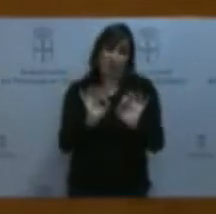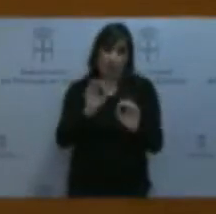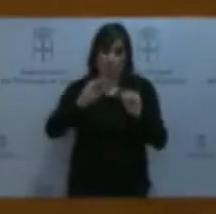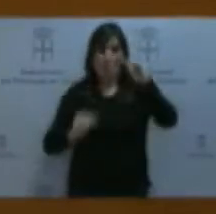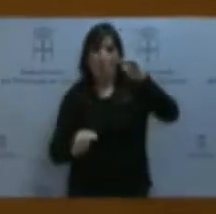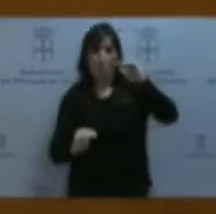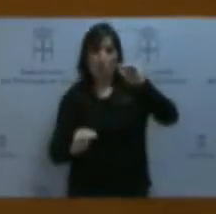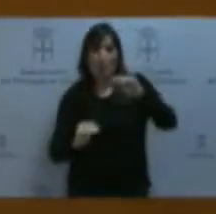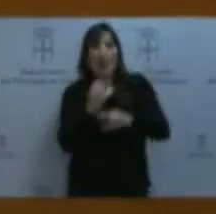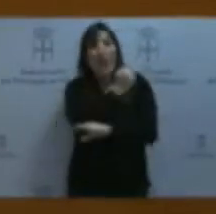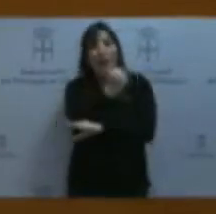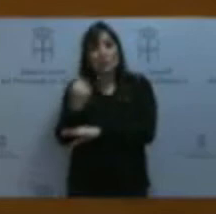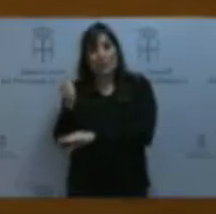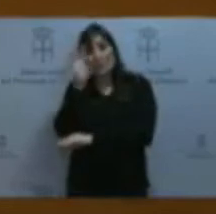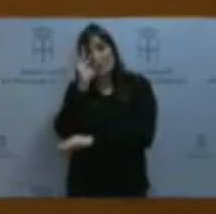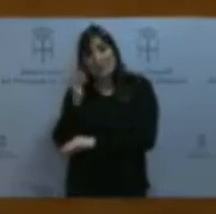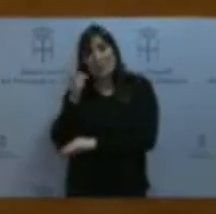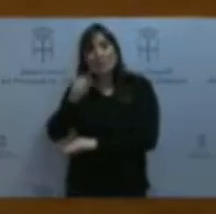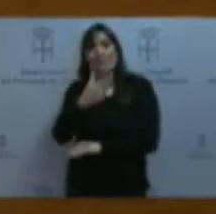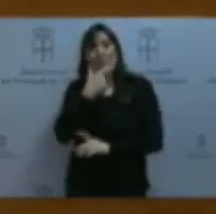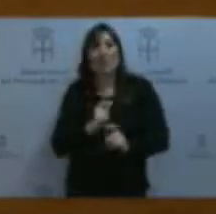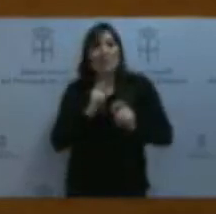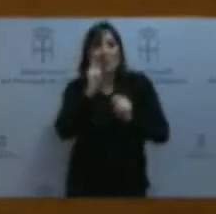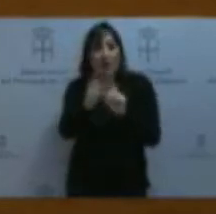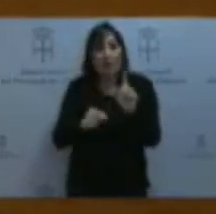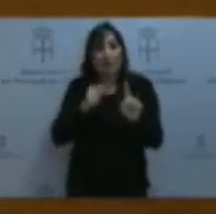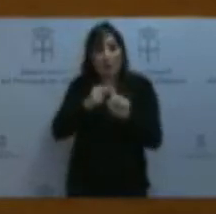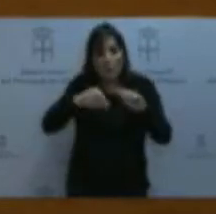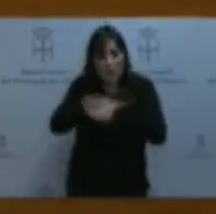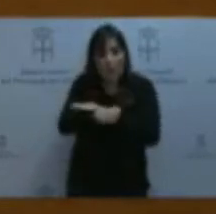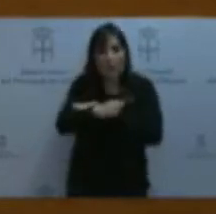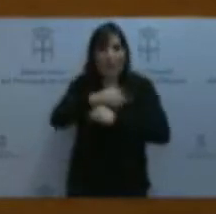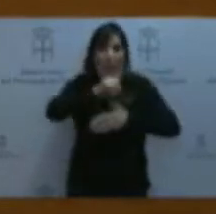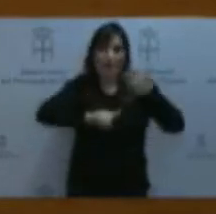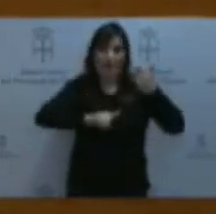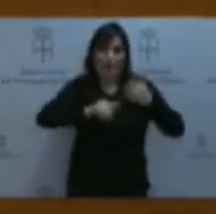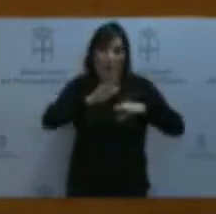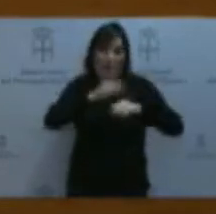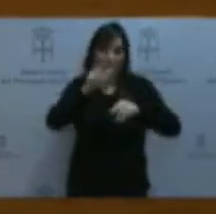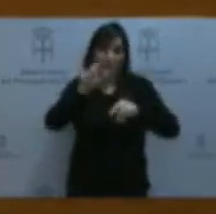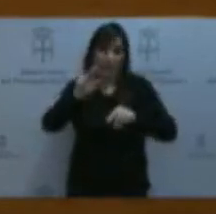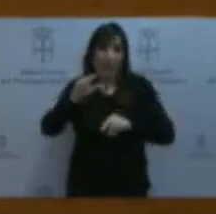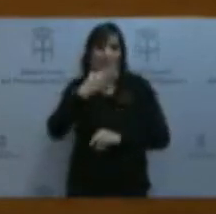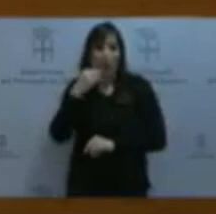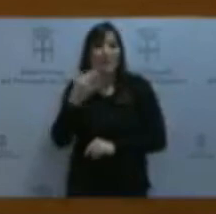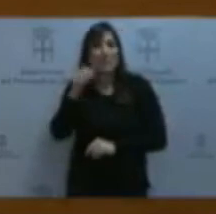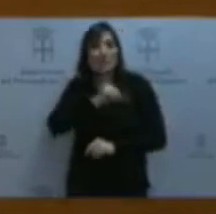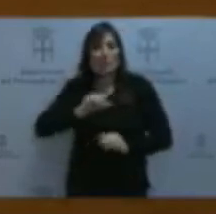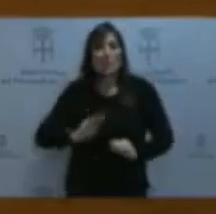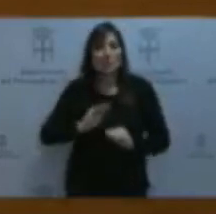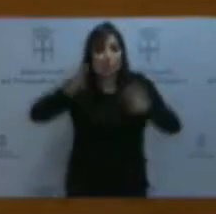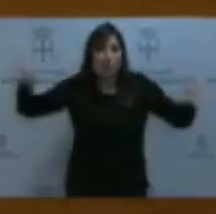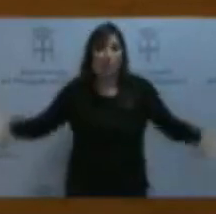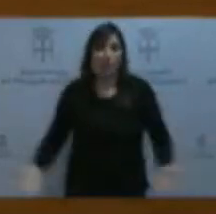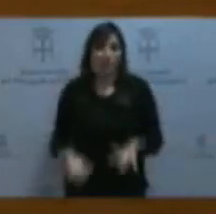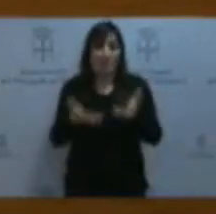facilitan el acceso al alquiler de las parejas jóvenes y fomentan su autonomía, es decir, han puesto en marcha un plan de alquiler social